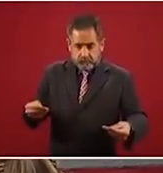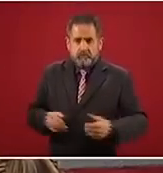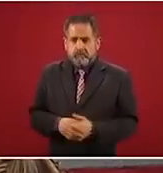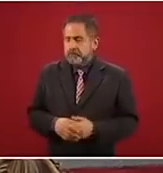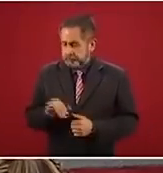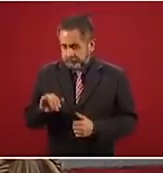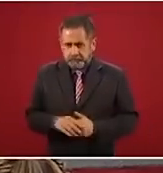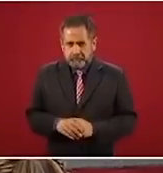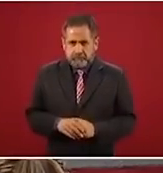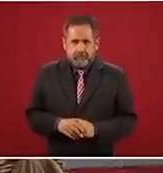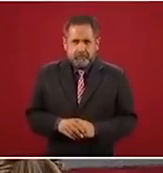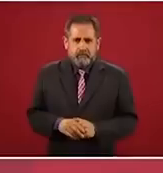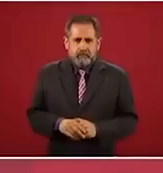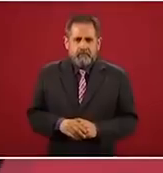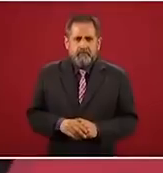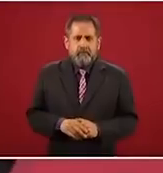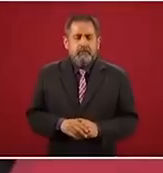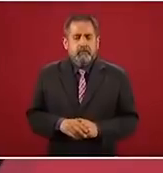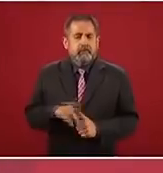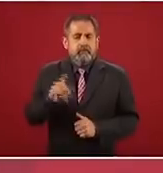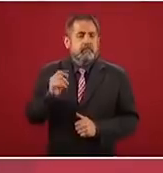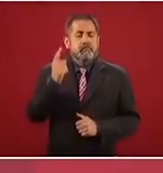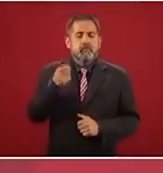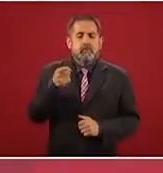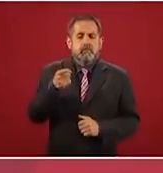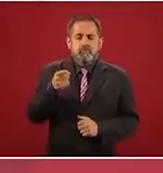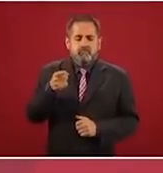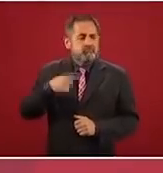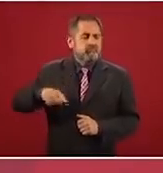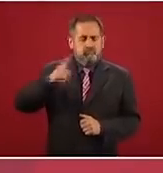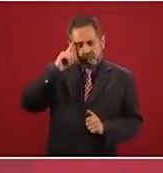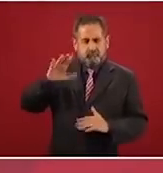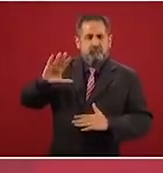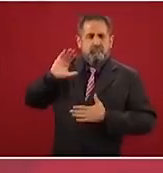Sí, sí, como una especie de compromiso,